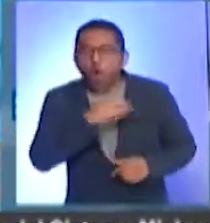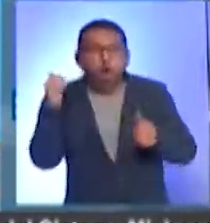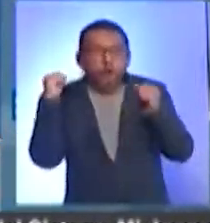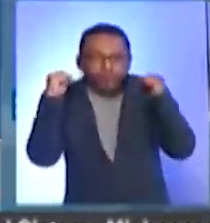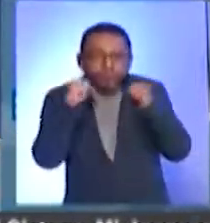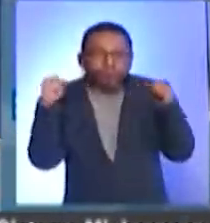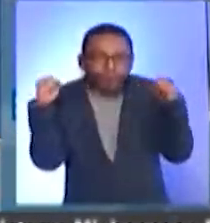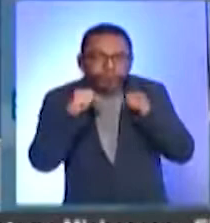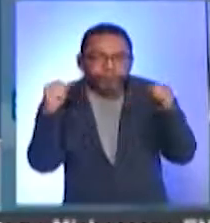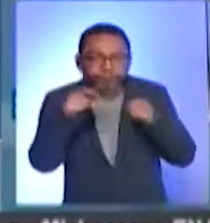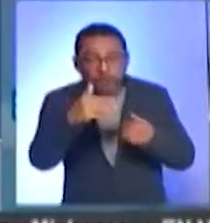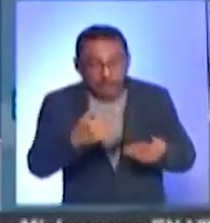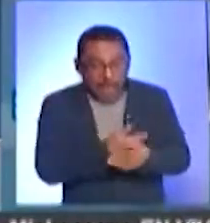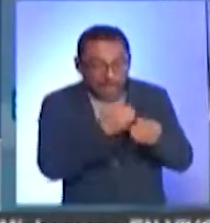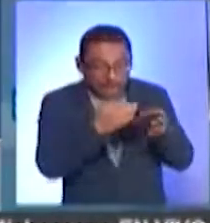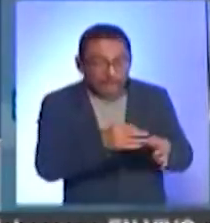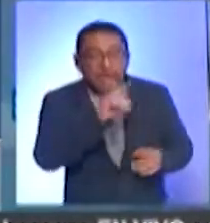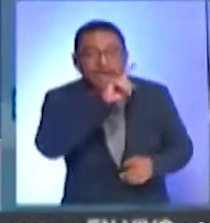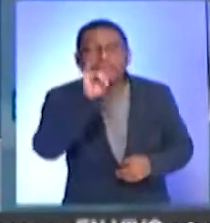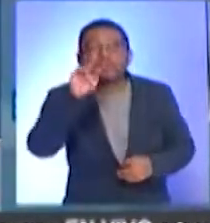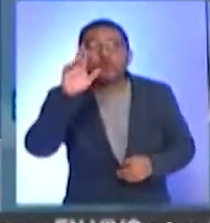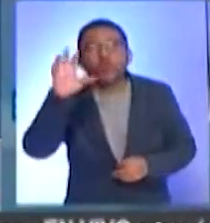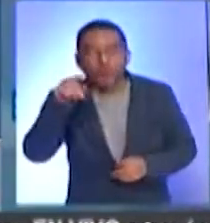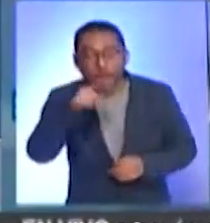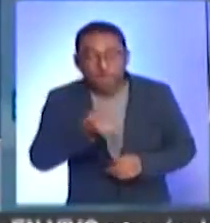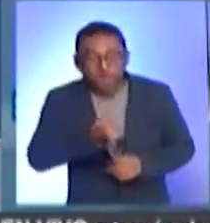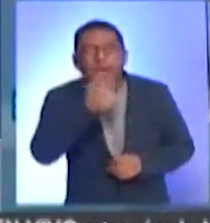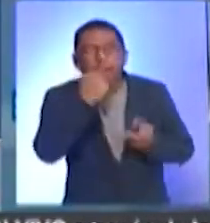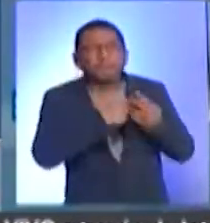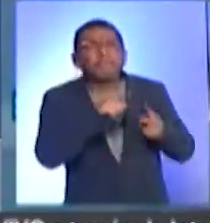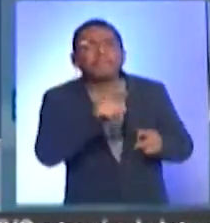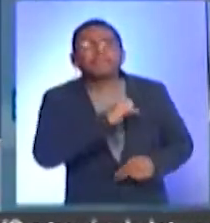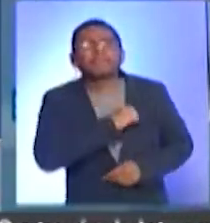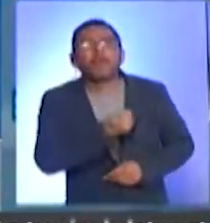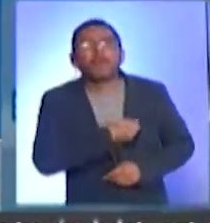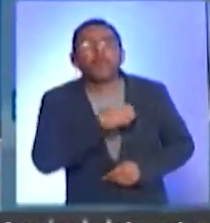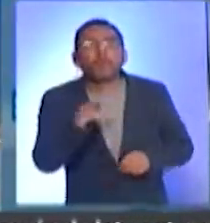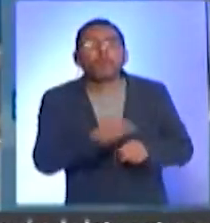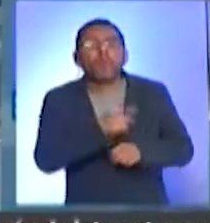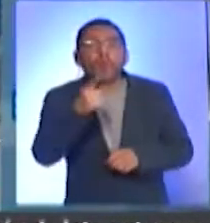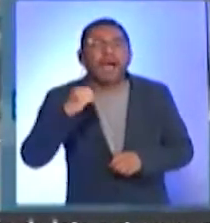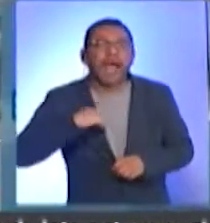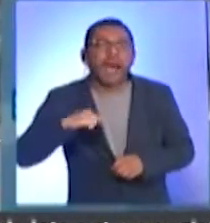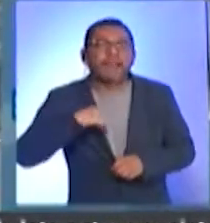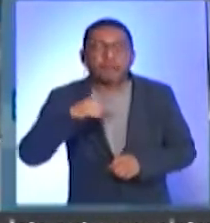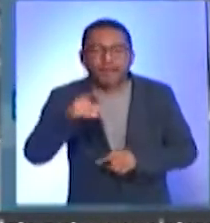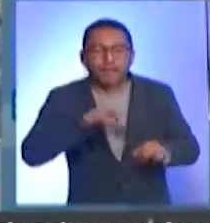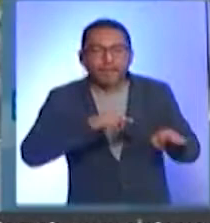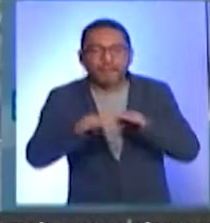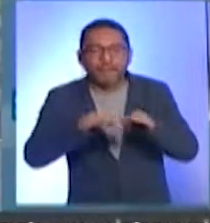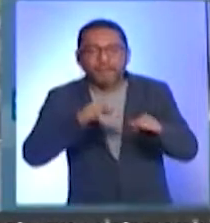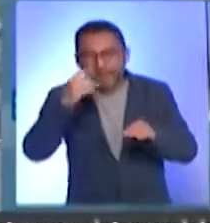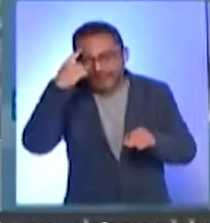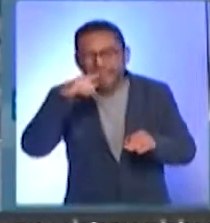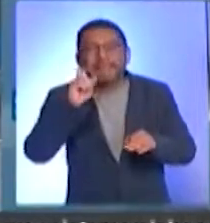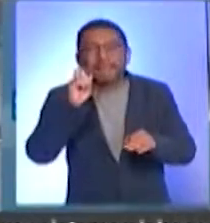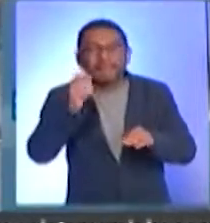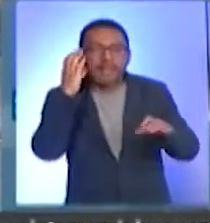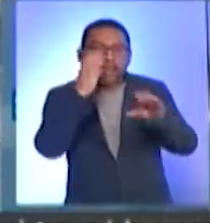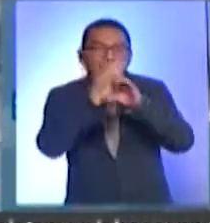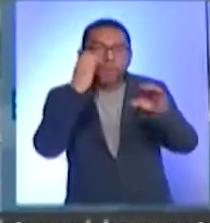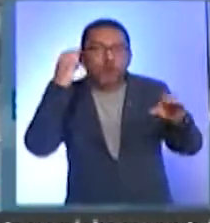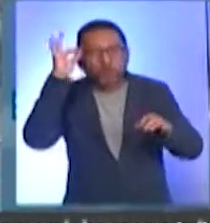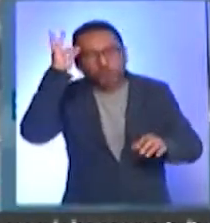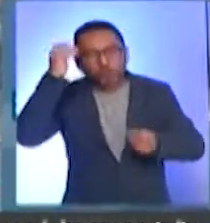originario de sindh huyó comenzó su carrera deportiva por salud ya que trabajaba como operador de autobuses y padecía de obesidad así